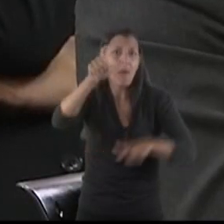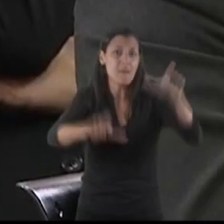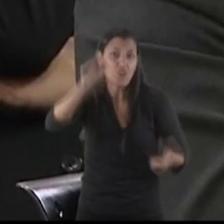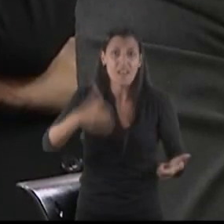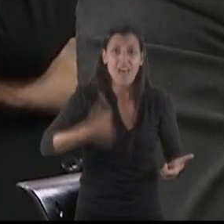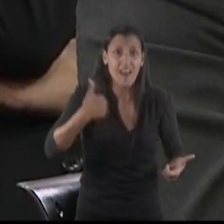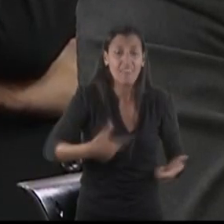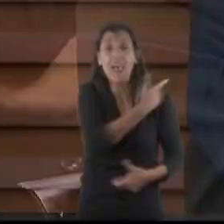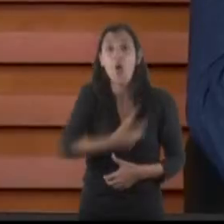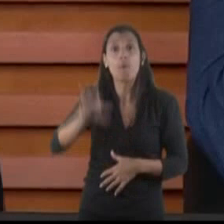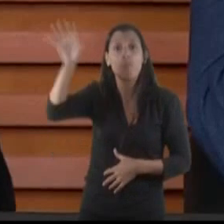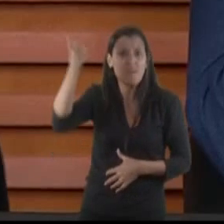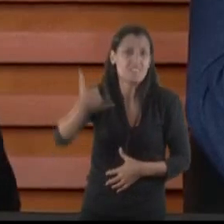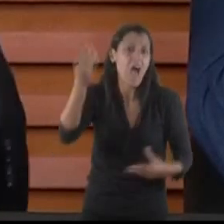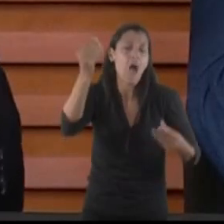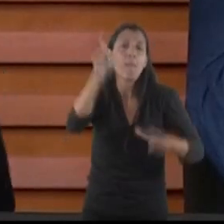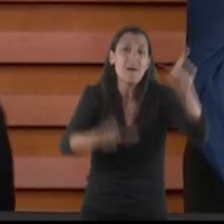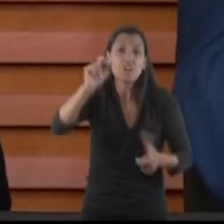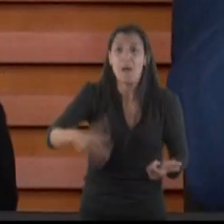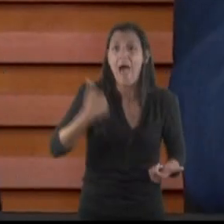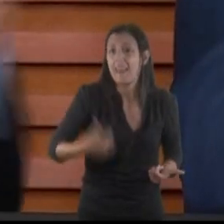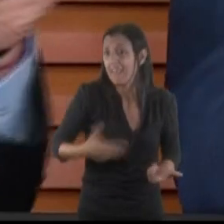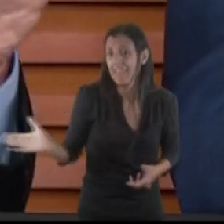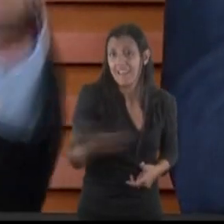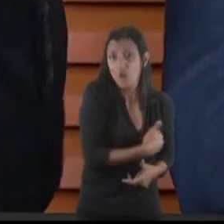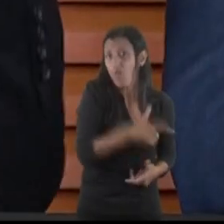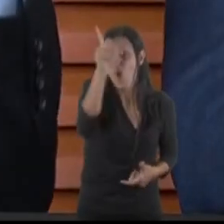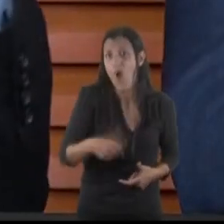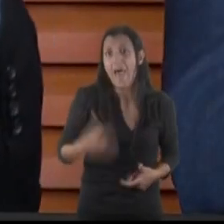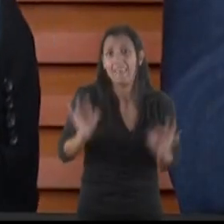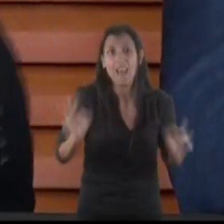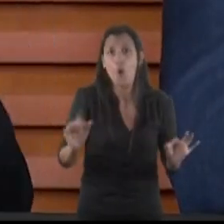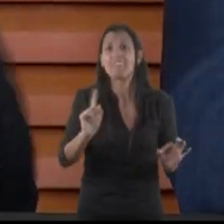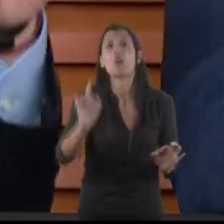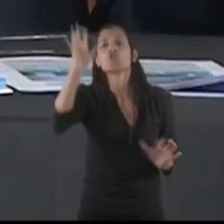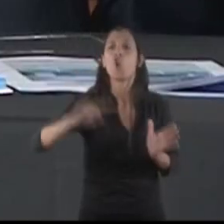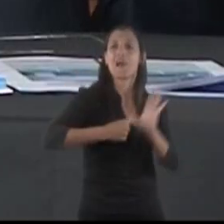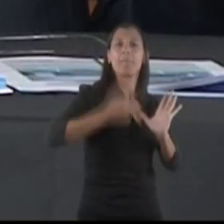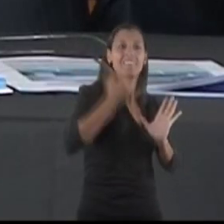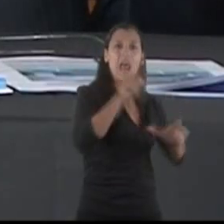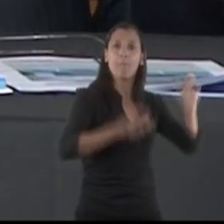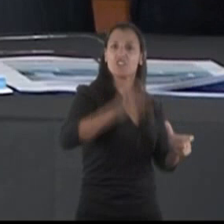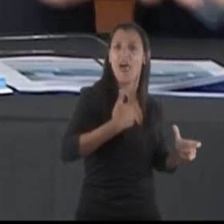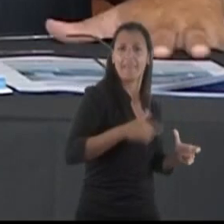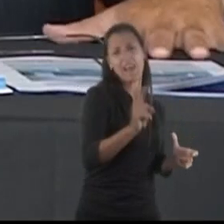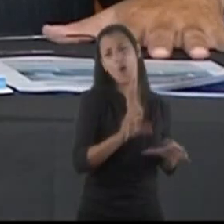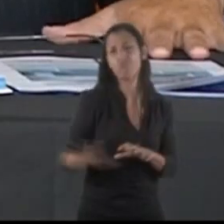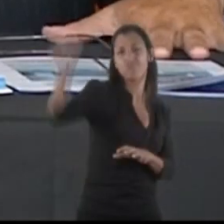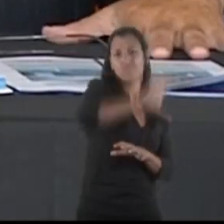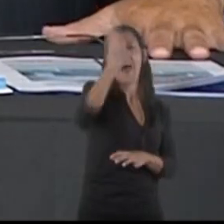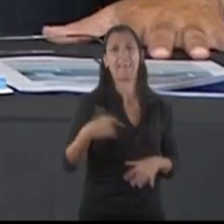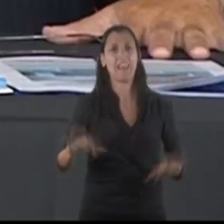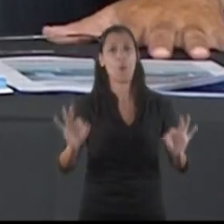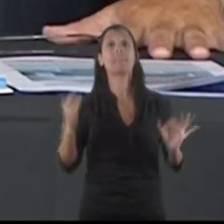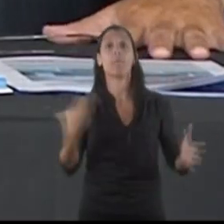los argentinos y las argentinas, y argentinos y argentinas hay en todos lados, no solo en la ciudad de Buenos Aires, en todos lados, y por eso estamos hoy